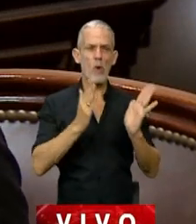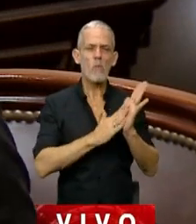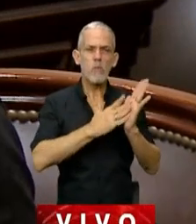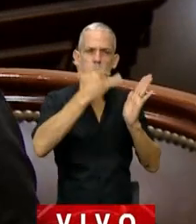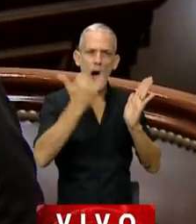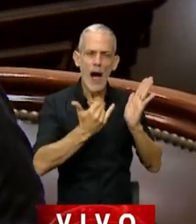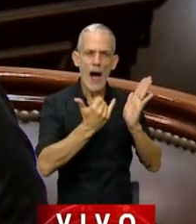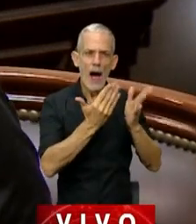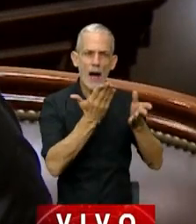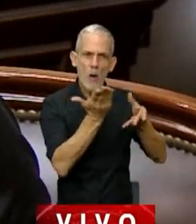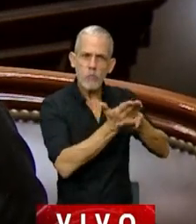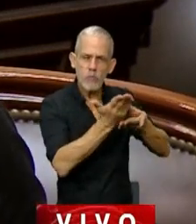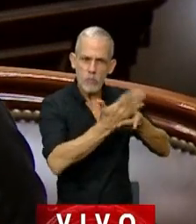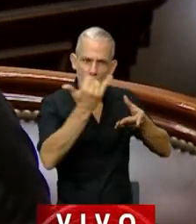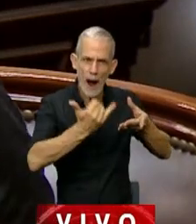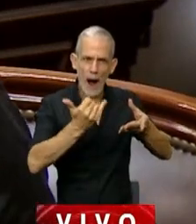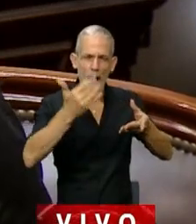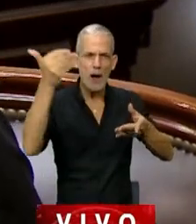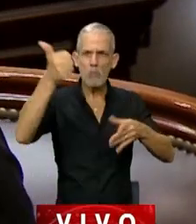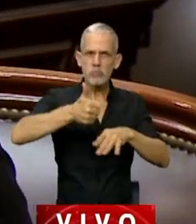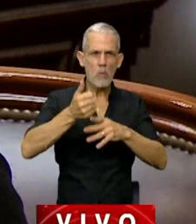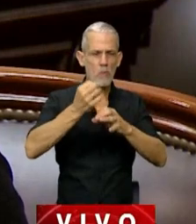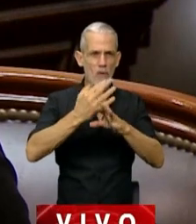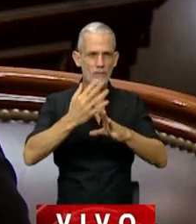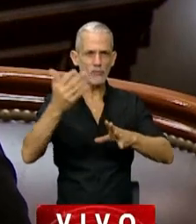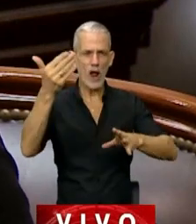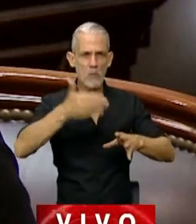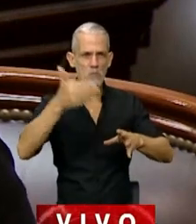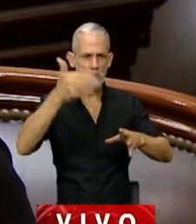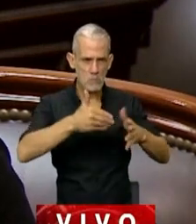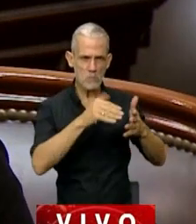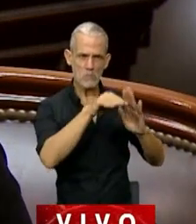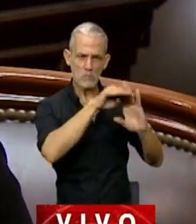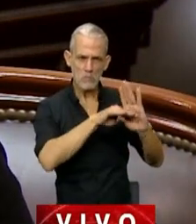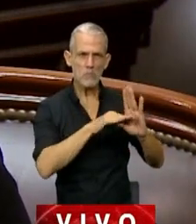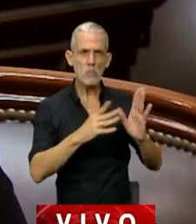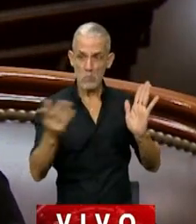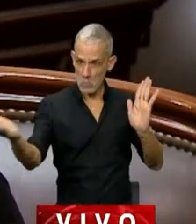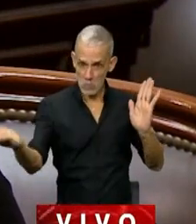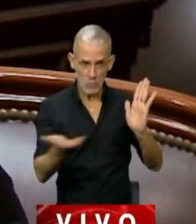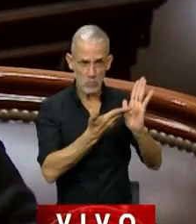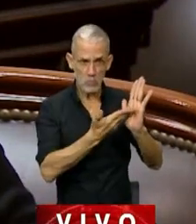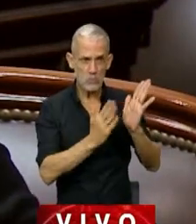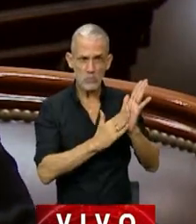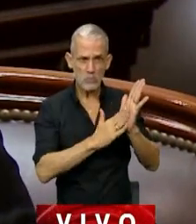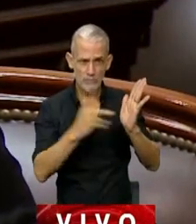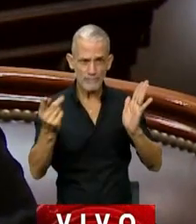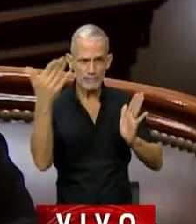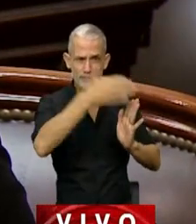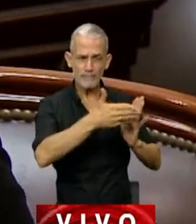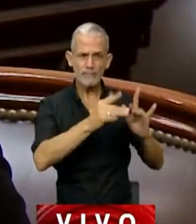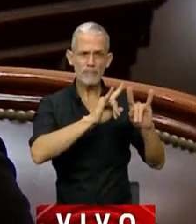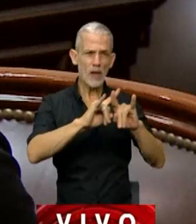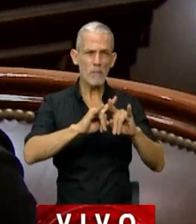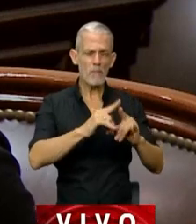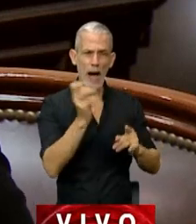evidencia documental que cualquiera de los diputados puede corroborar simplemente yendo al sitio